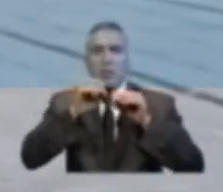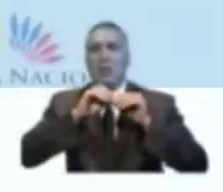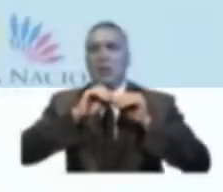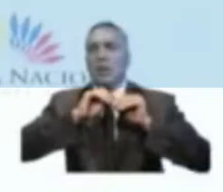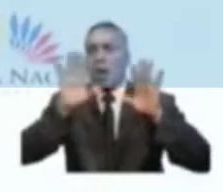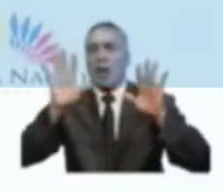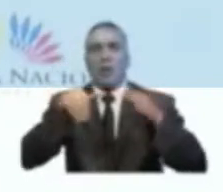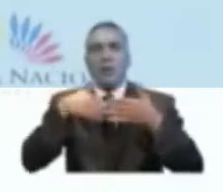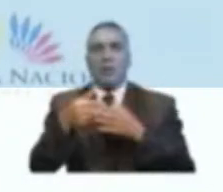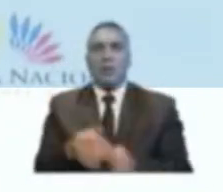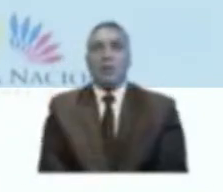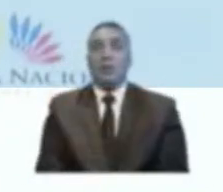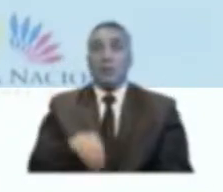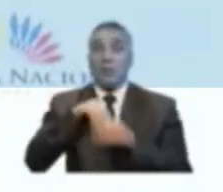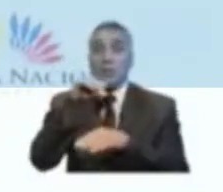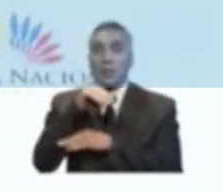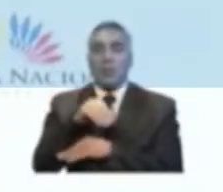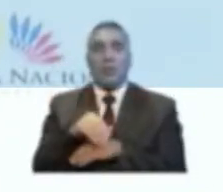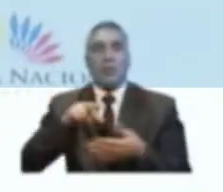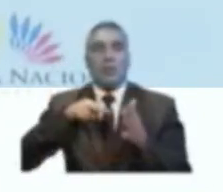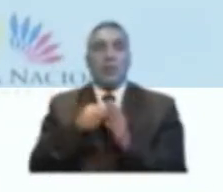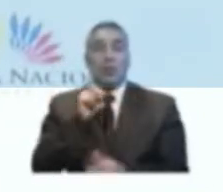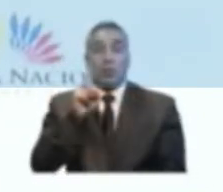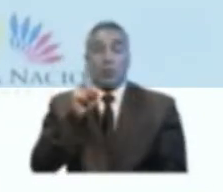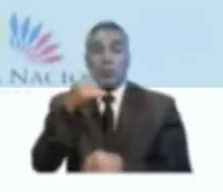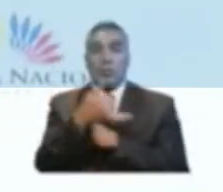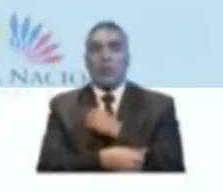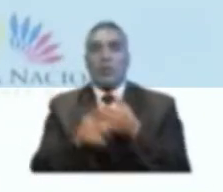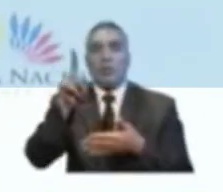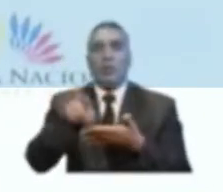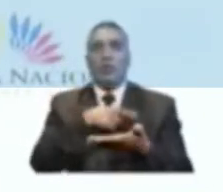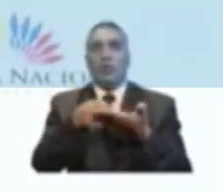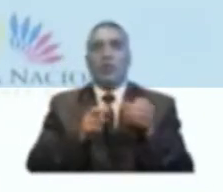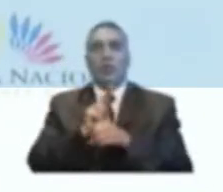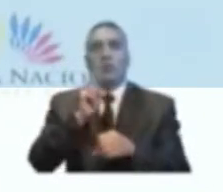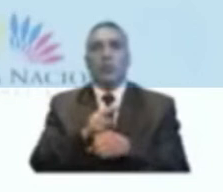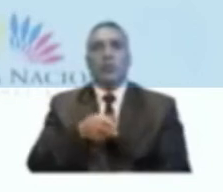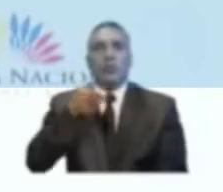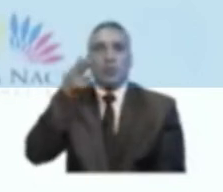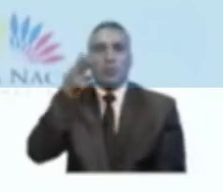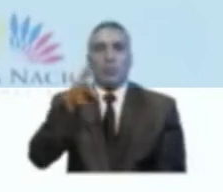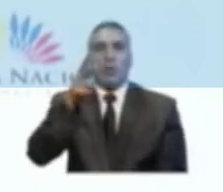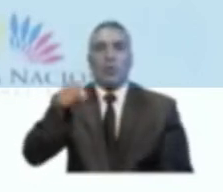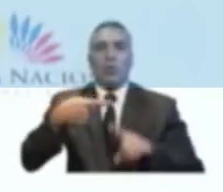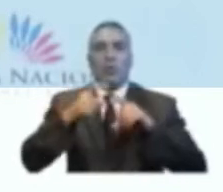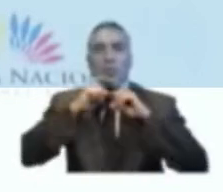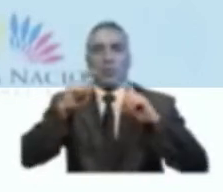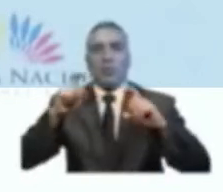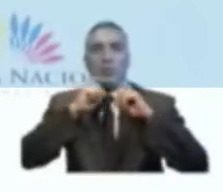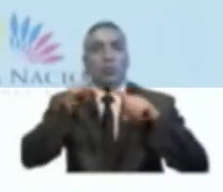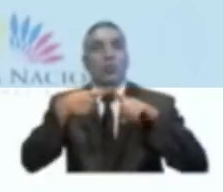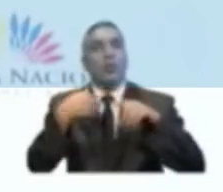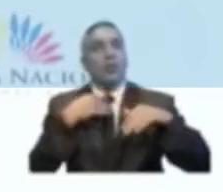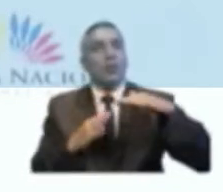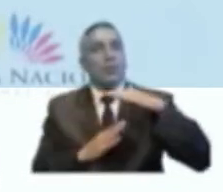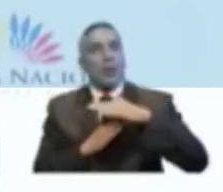claro. Escuchemos. Este país sería el único en donde prohíbe la utilización de armas letales en manifestaciones pacíficas,